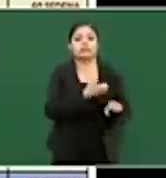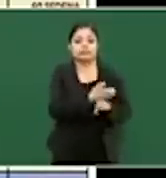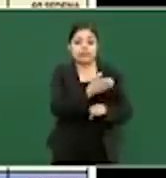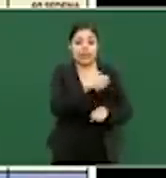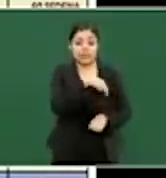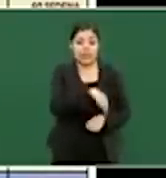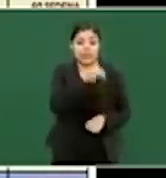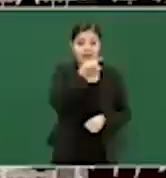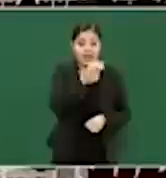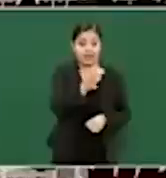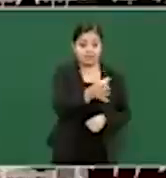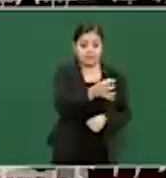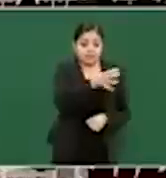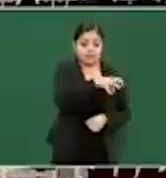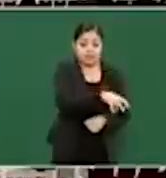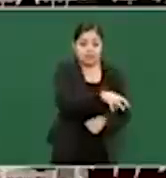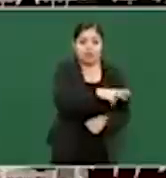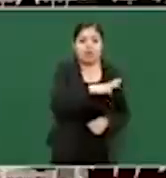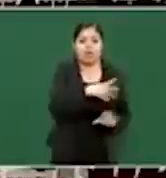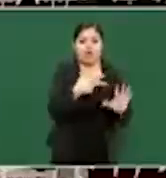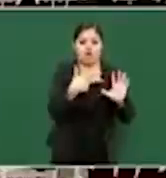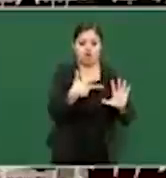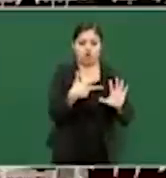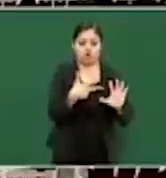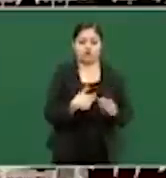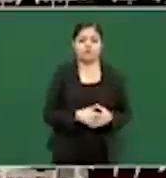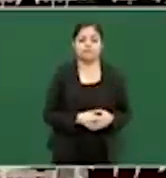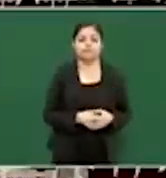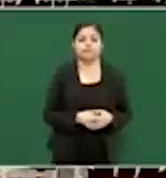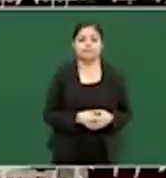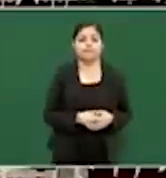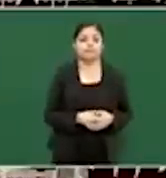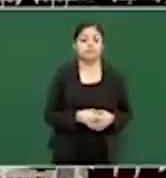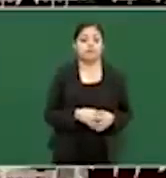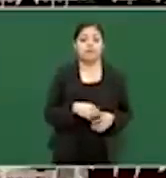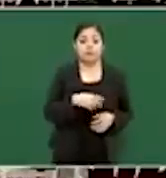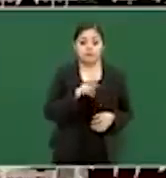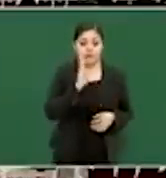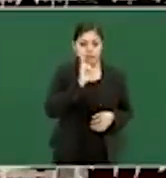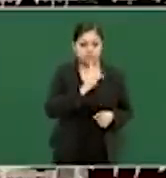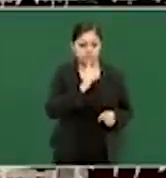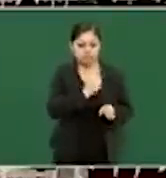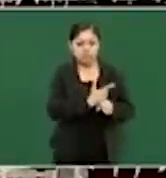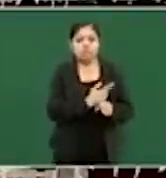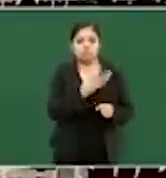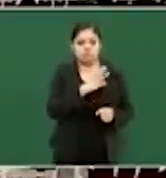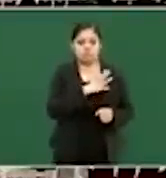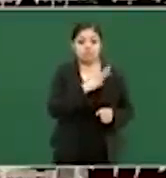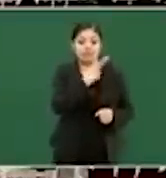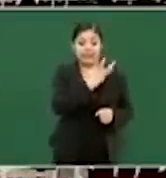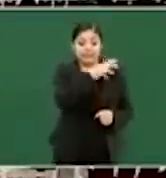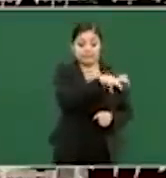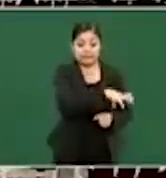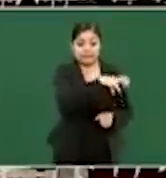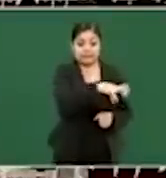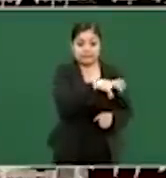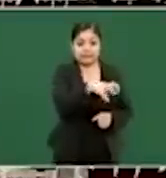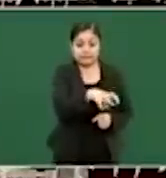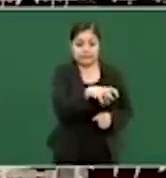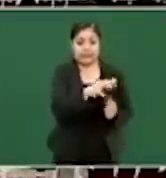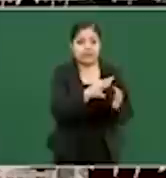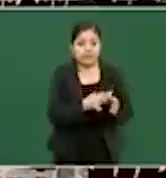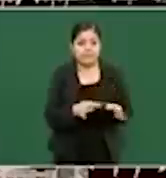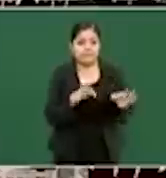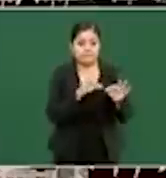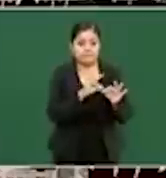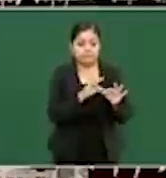8. Se identificaron 3 áreas como prioritarias donde el esfuerzo del gobierno